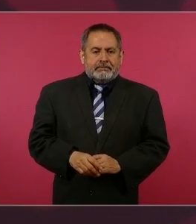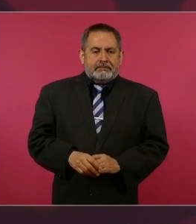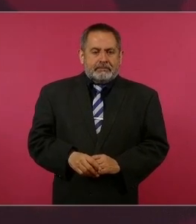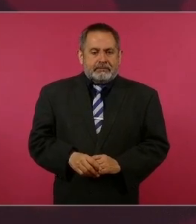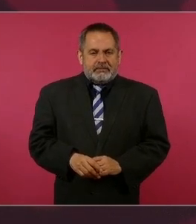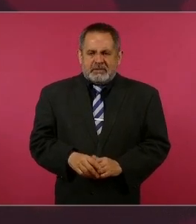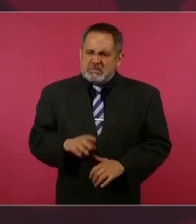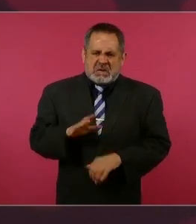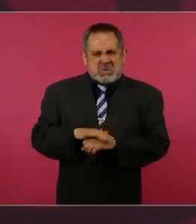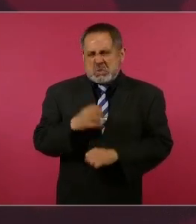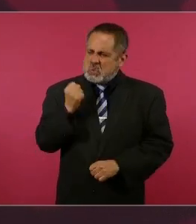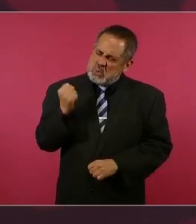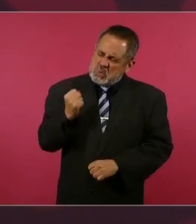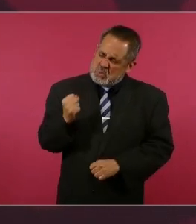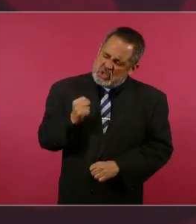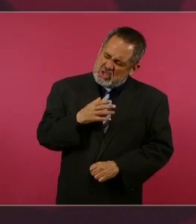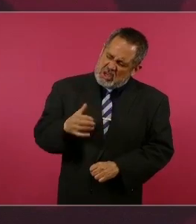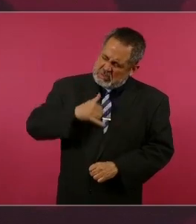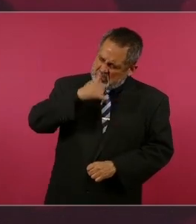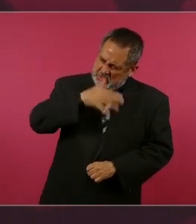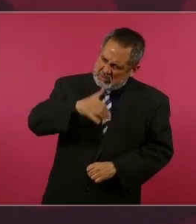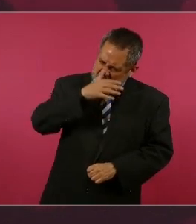Más radicales.